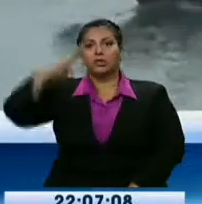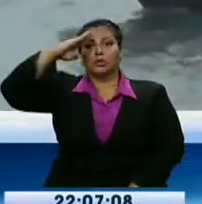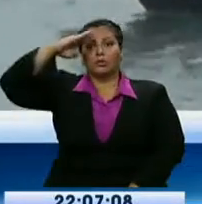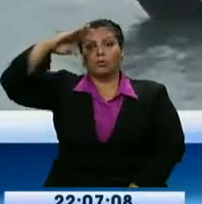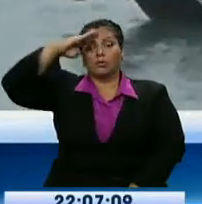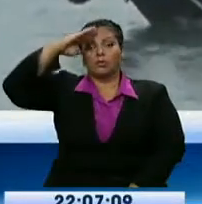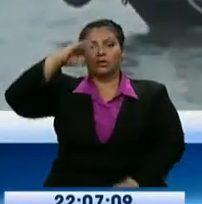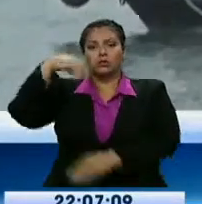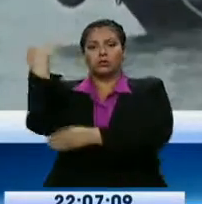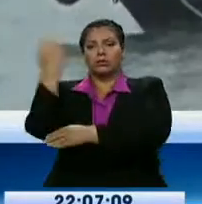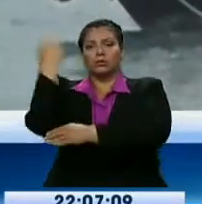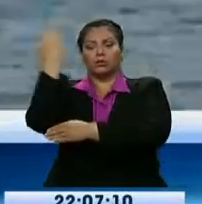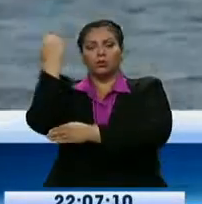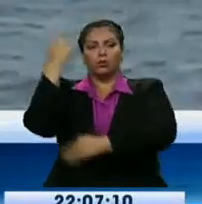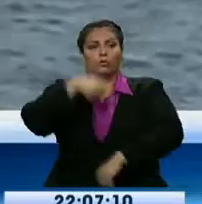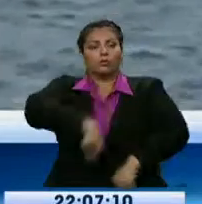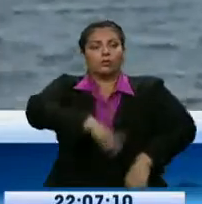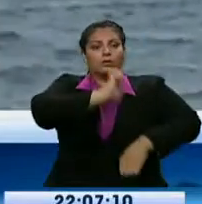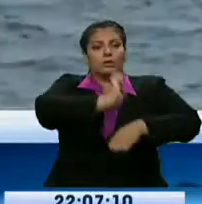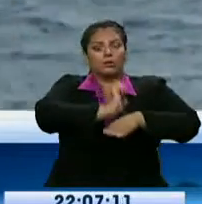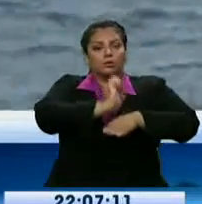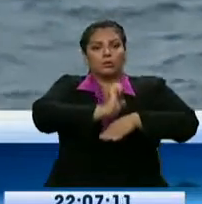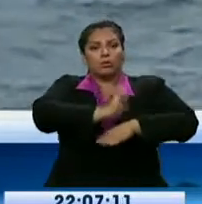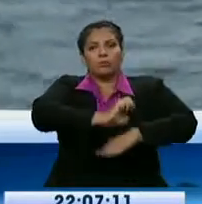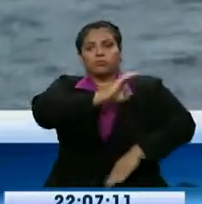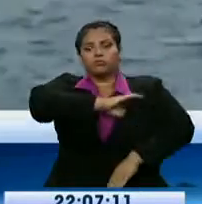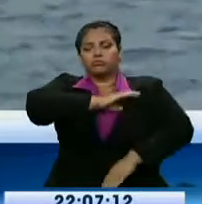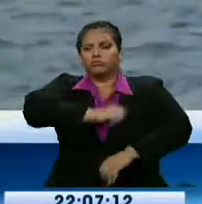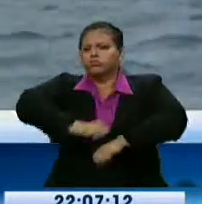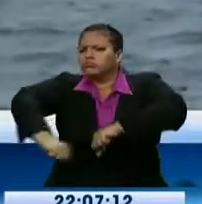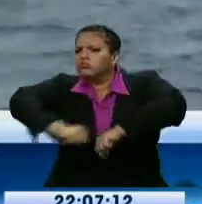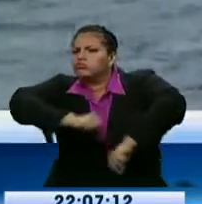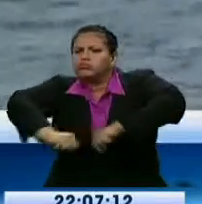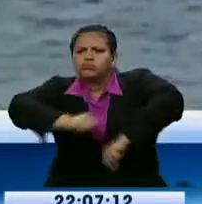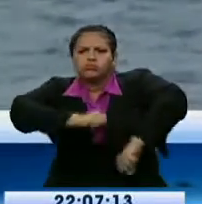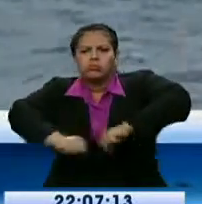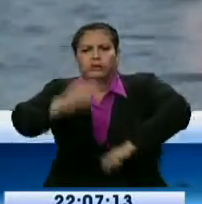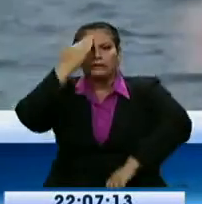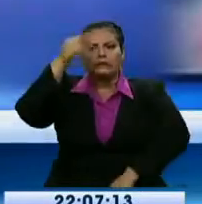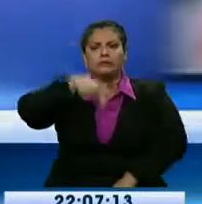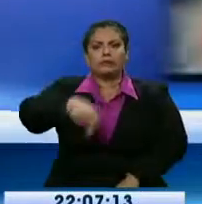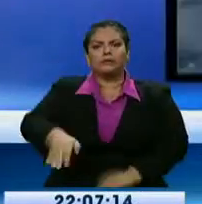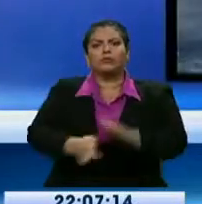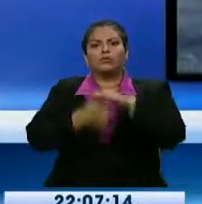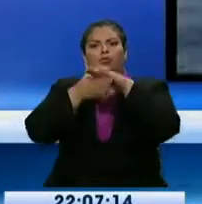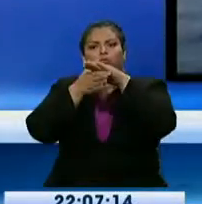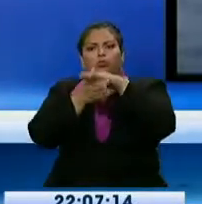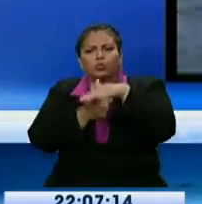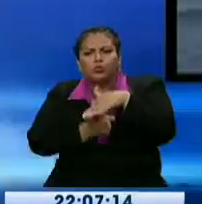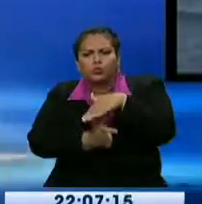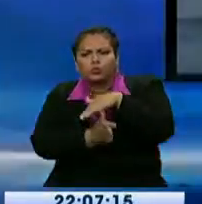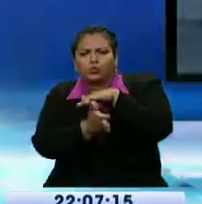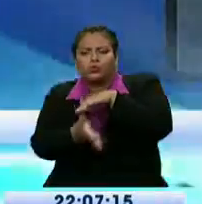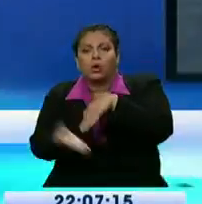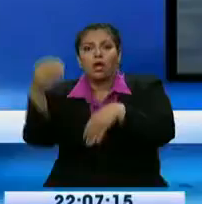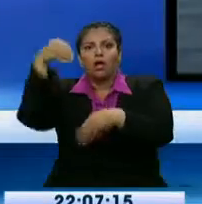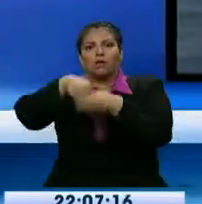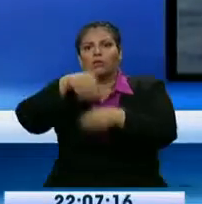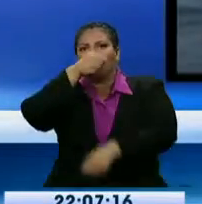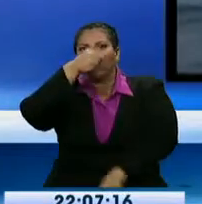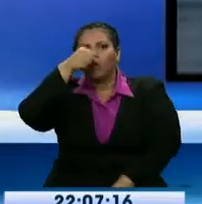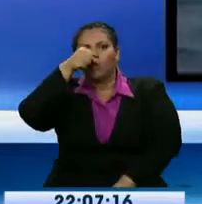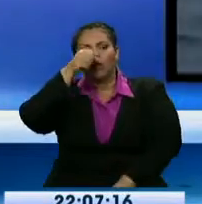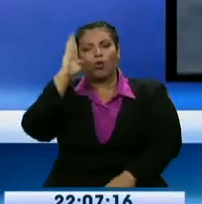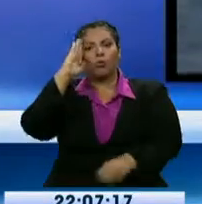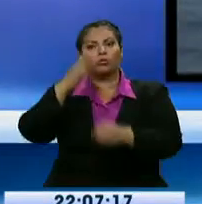seguían la pista a la organización narcodelictiva que intentaba llevar el alcaloide hasta Centroamérica. Son organizaciones